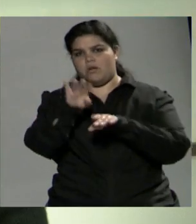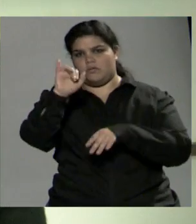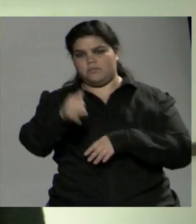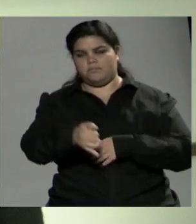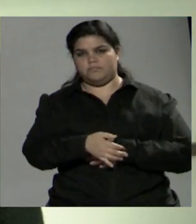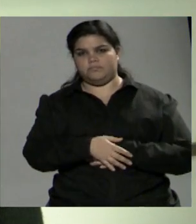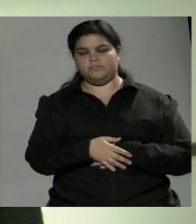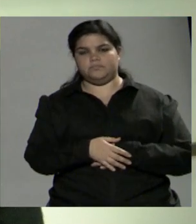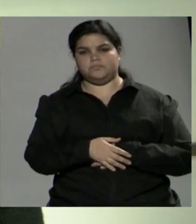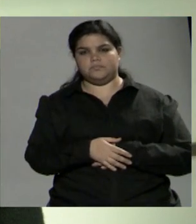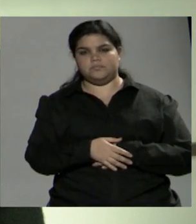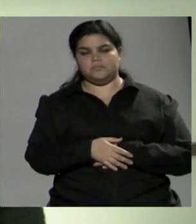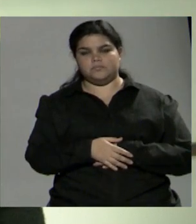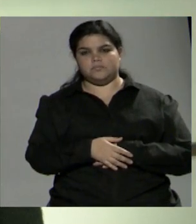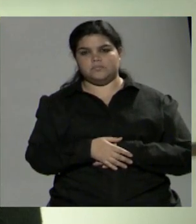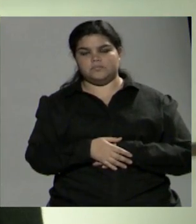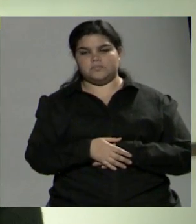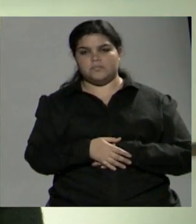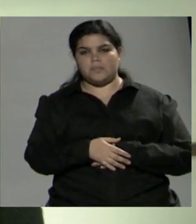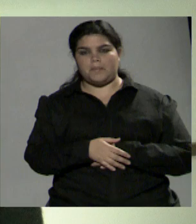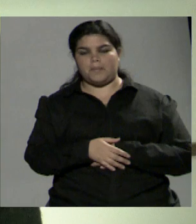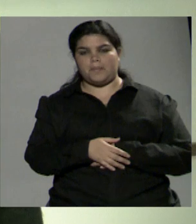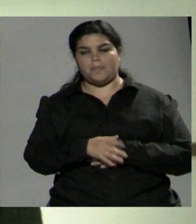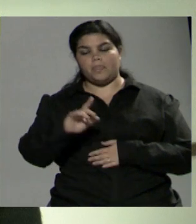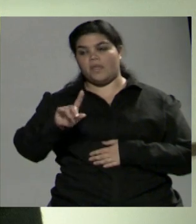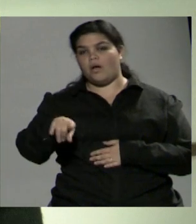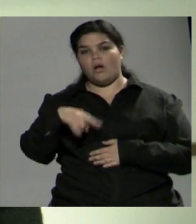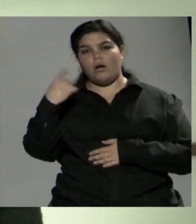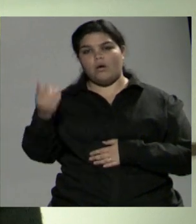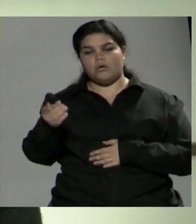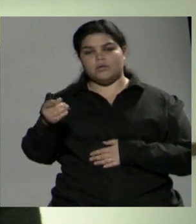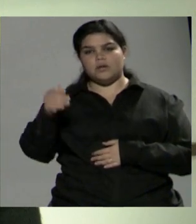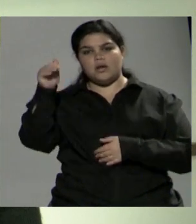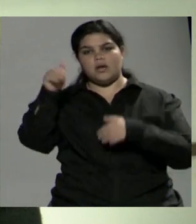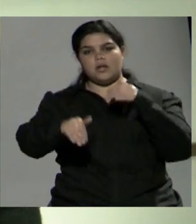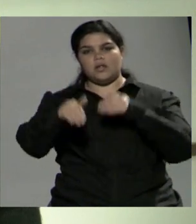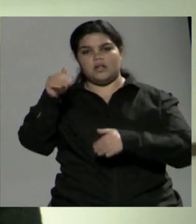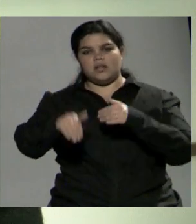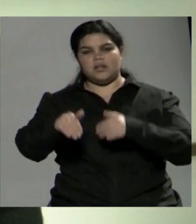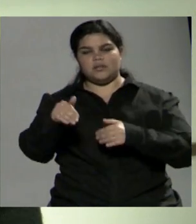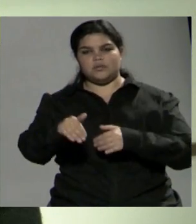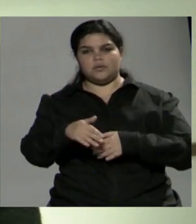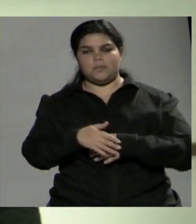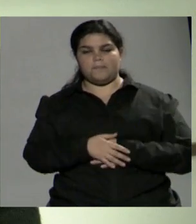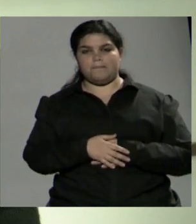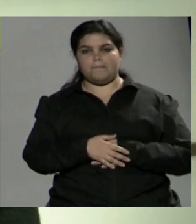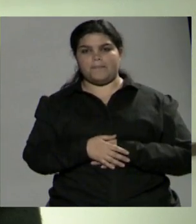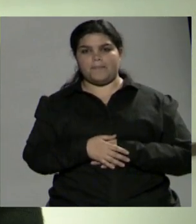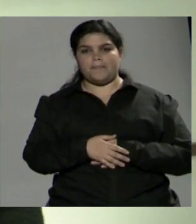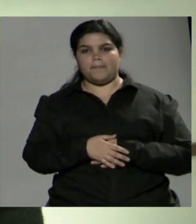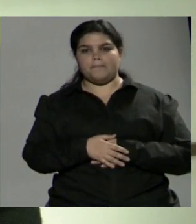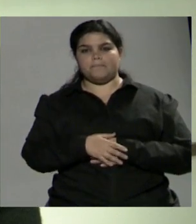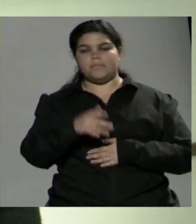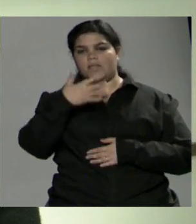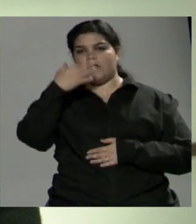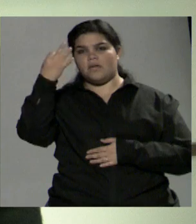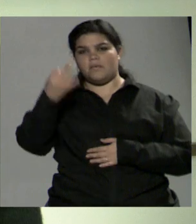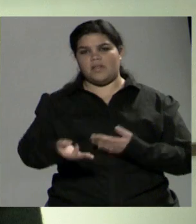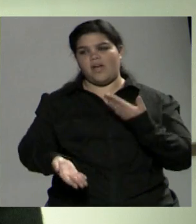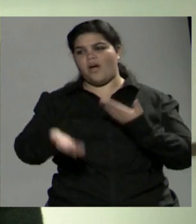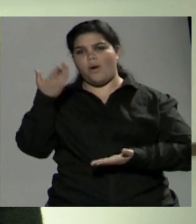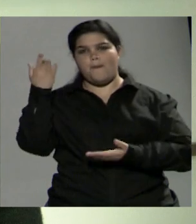pero finalmente la elección, ahí sí ha habido un empate técnico porque aparentemente